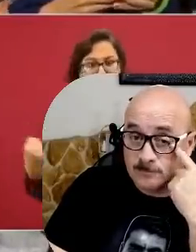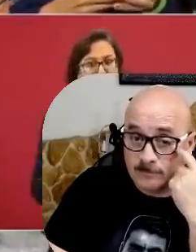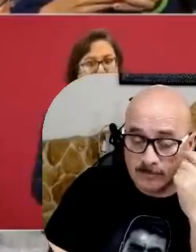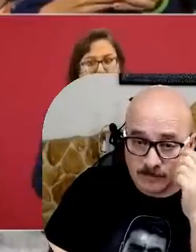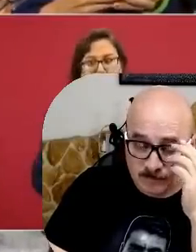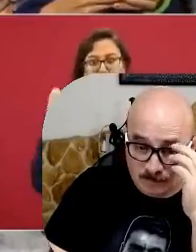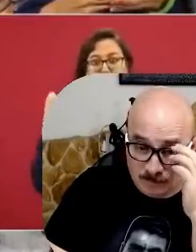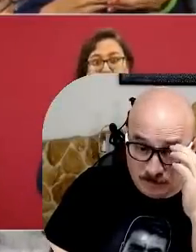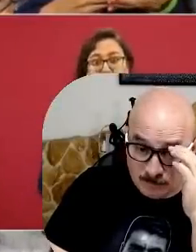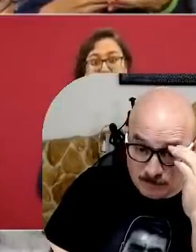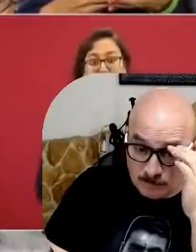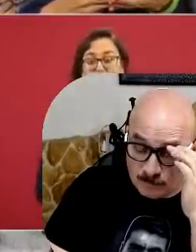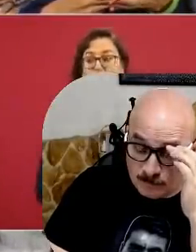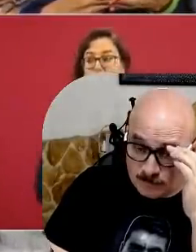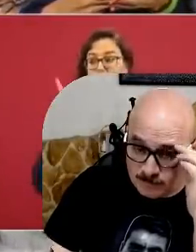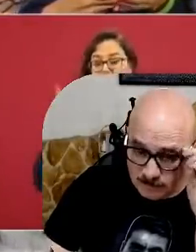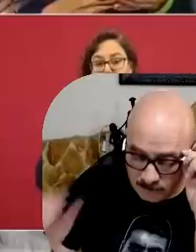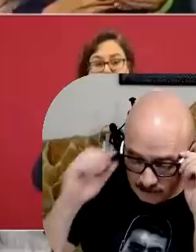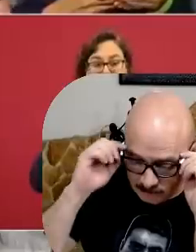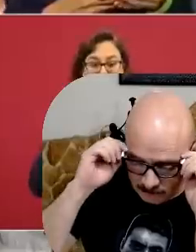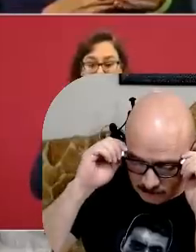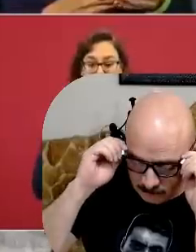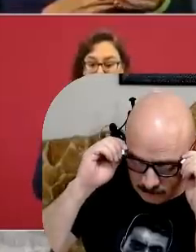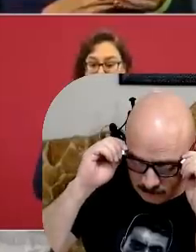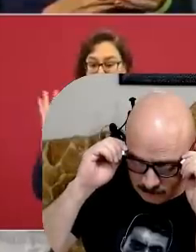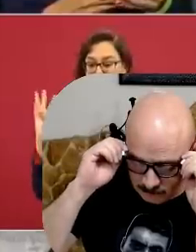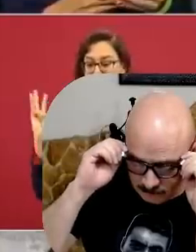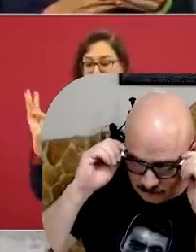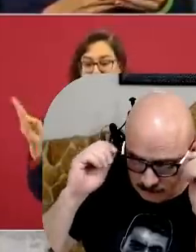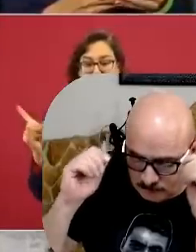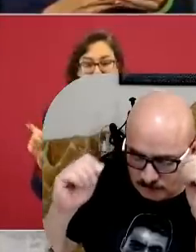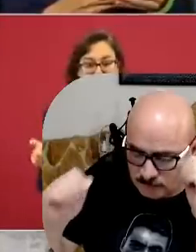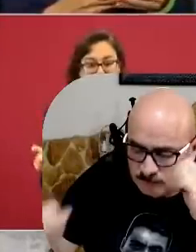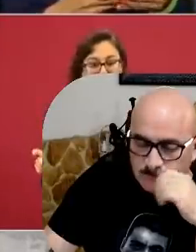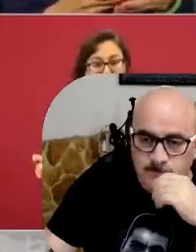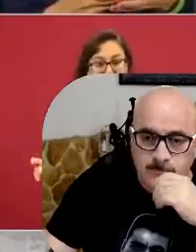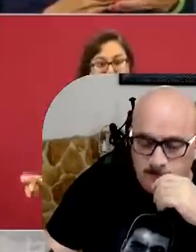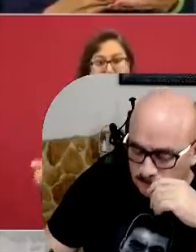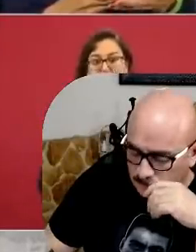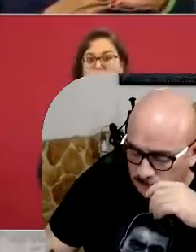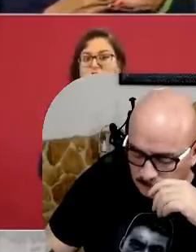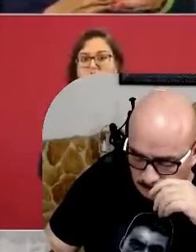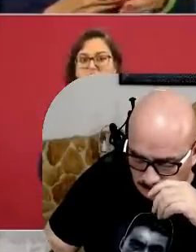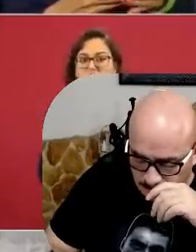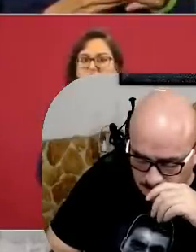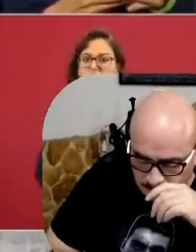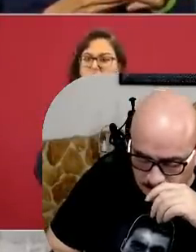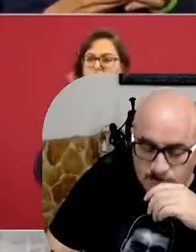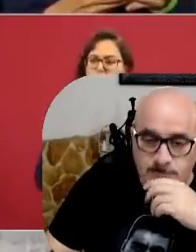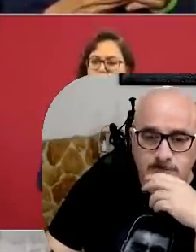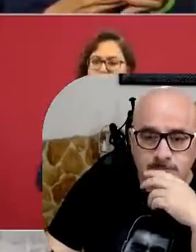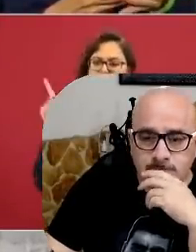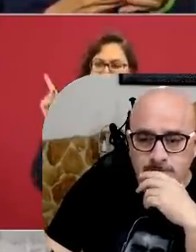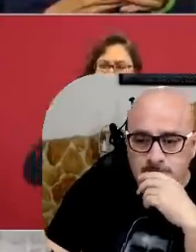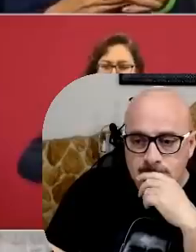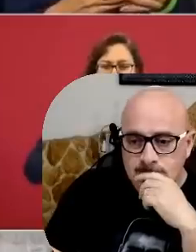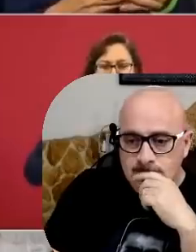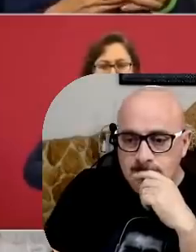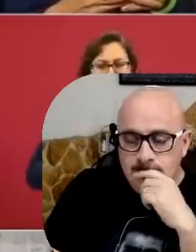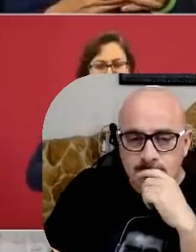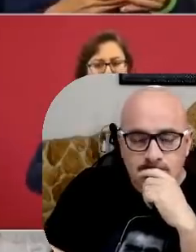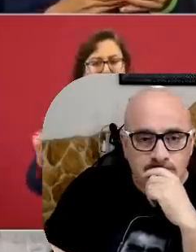no estaban tan custodiados estos manifestantes. ¿Qué opinión le merece finalmente a lo mejor este tipo de